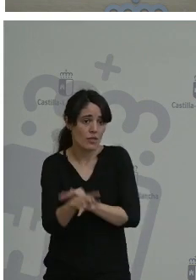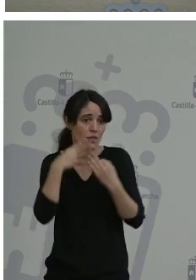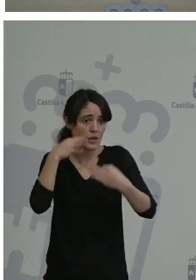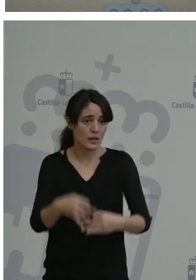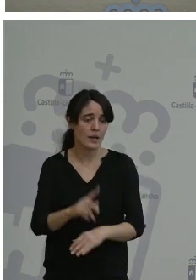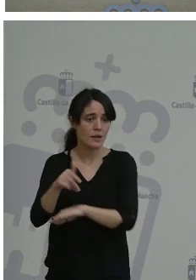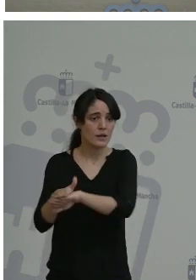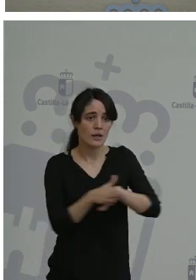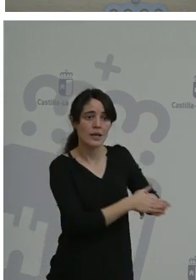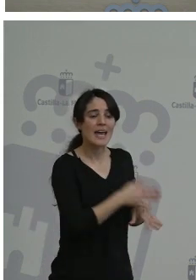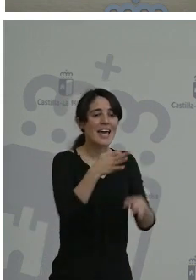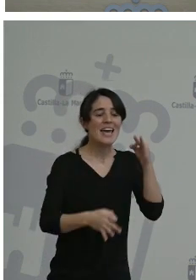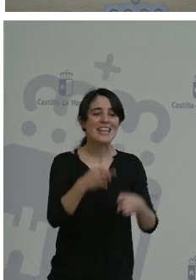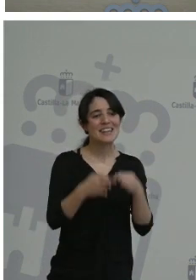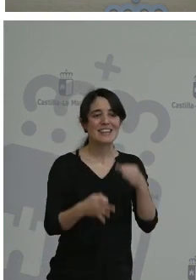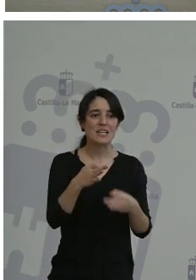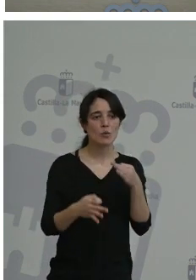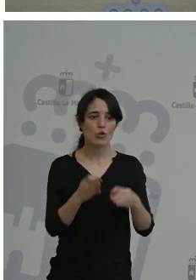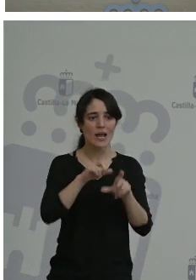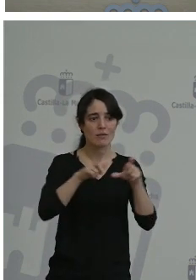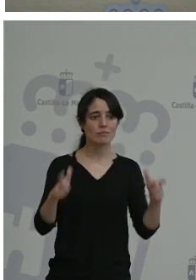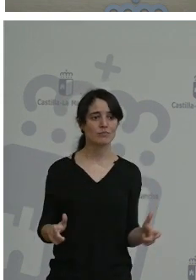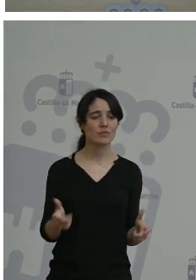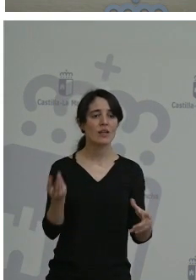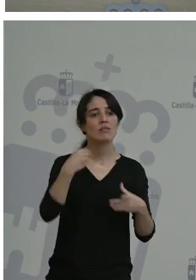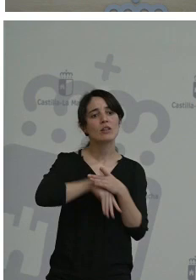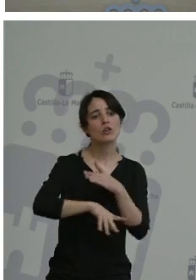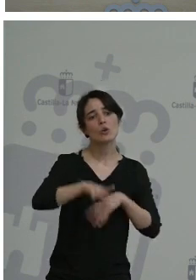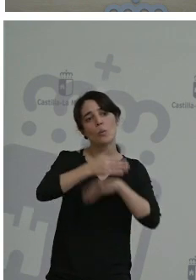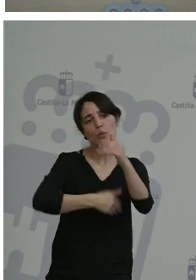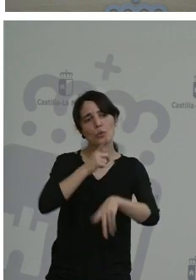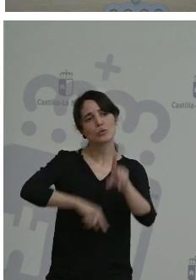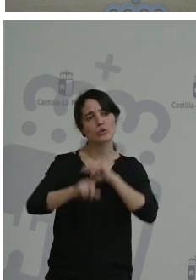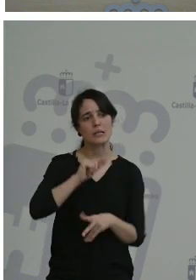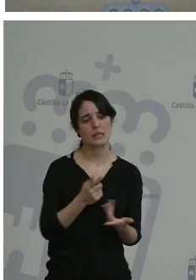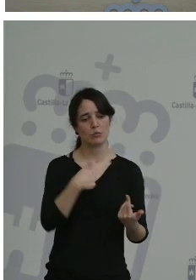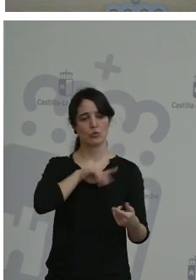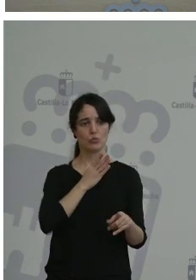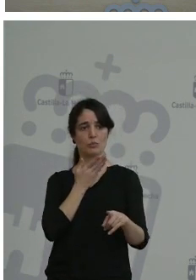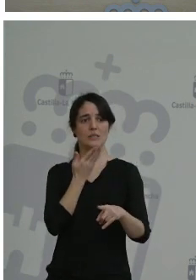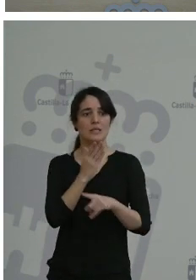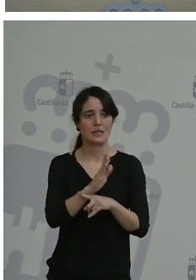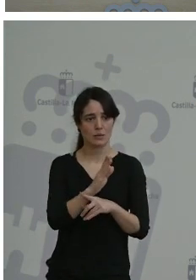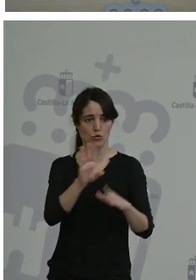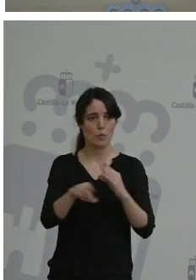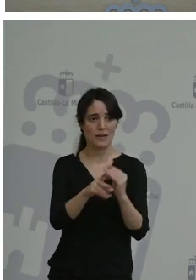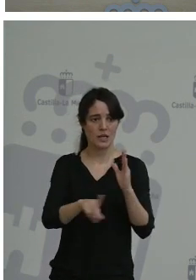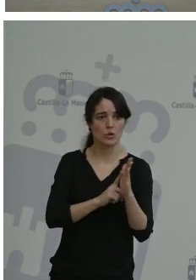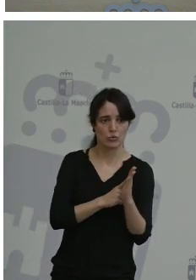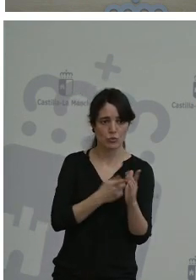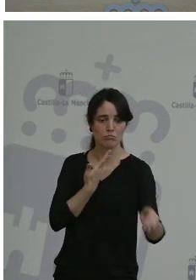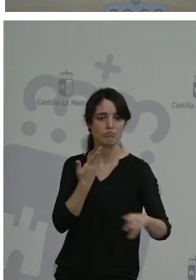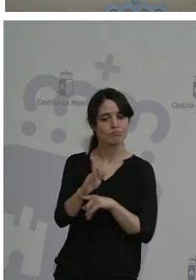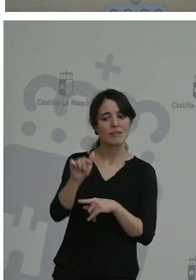los tribunales de selección, en los procesos selectivos, ¿cuál es, digamos, la fórmula que desde Plena Inclusión planteamos como más idónea? Pues